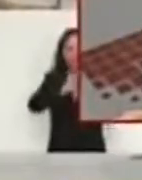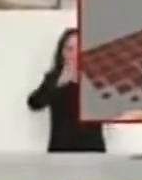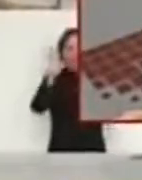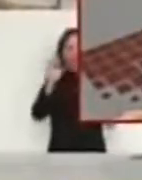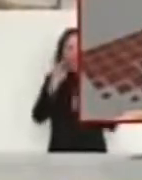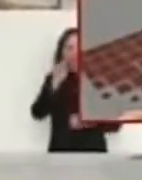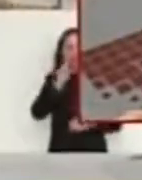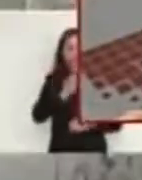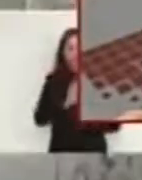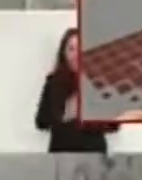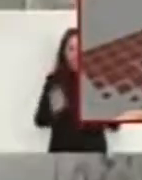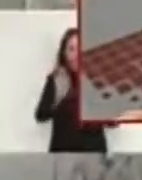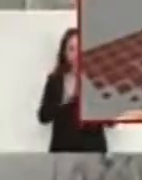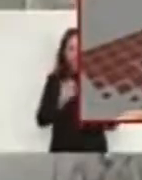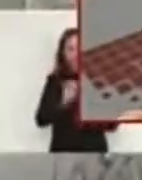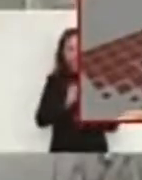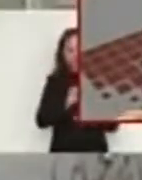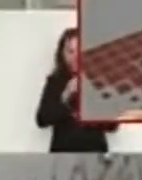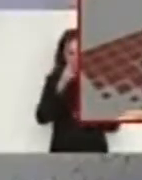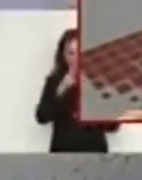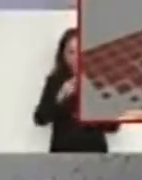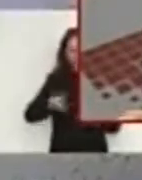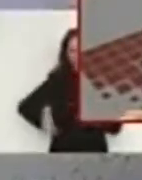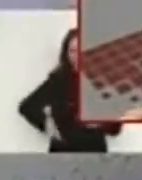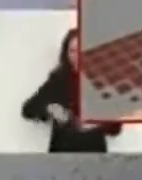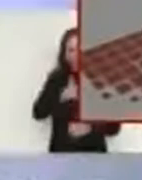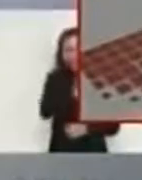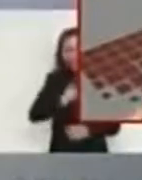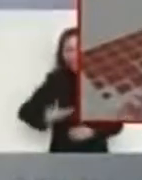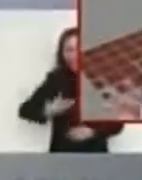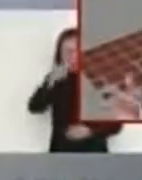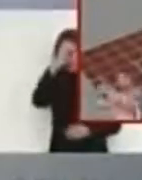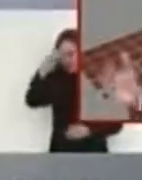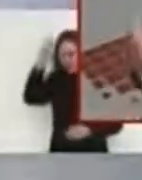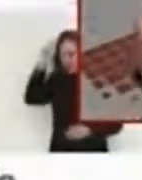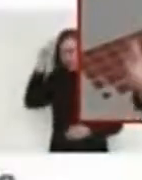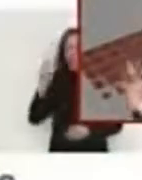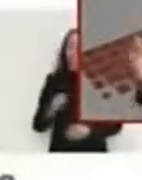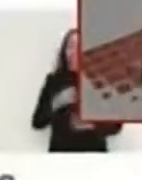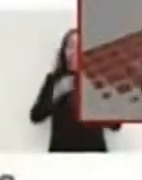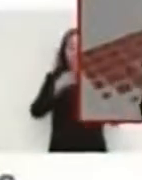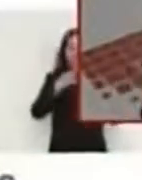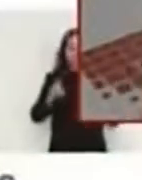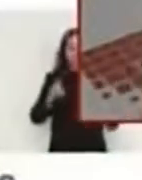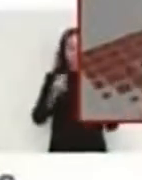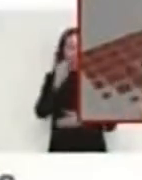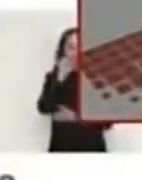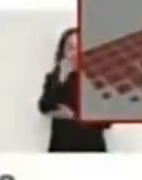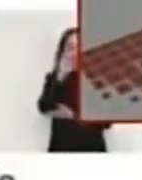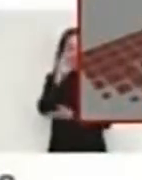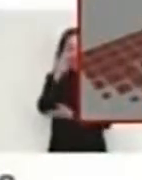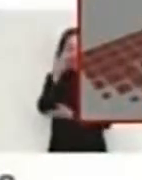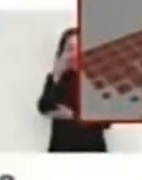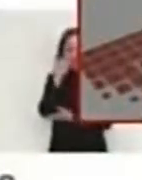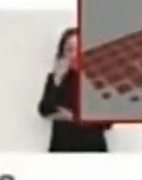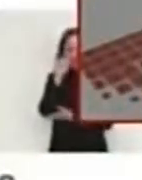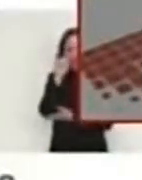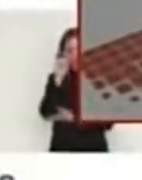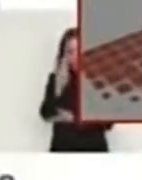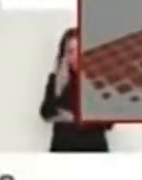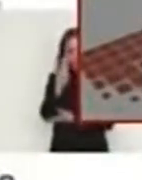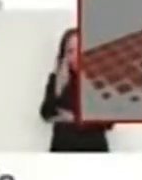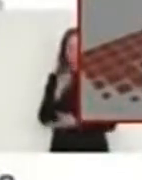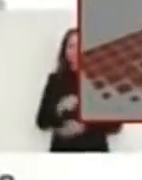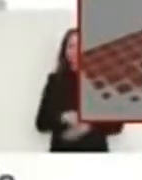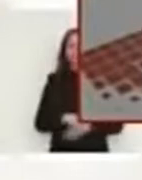sector privado en la construcción o la edificación de vivienda, pues efectivamente se tiene que encontrar un equilibrio, y muchas veces ese equilibrio